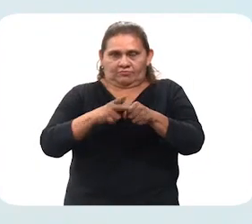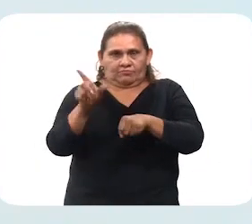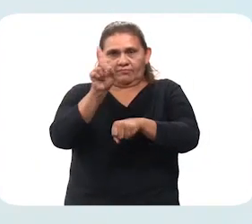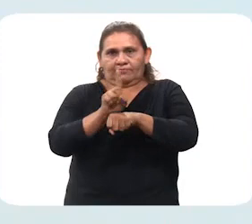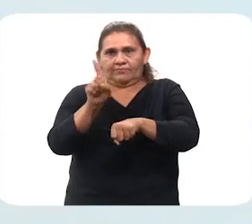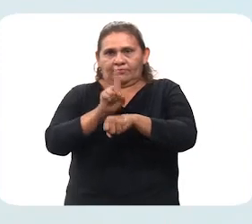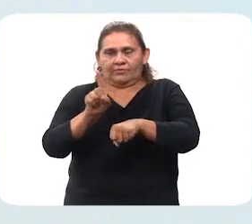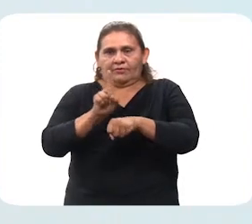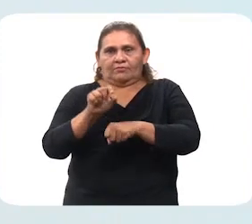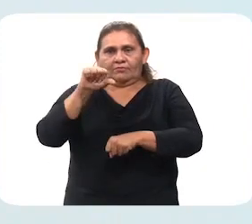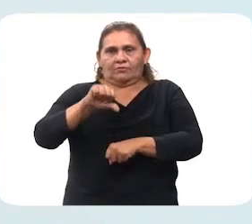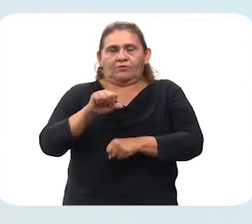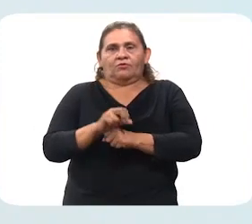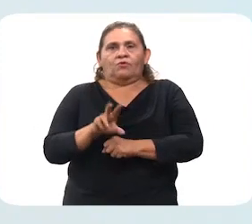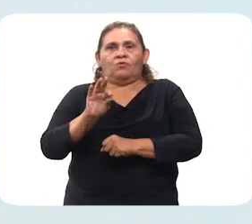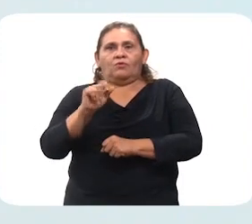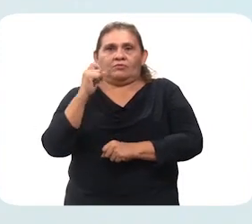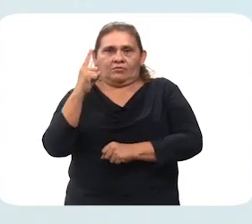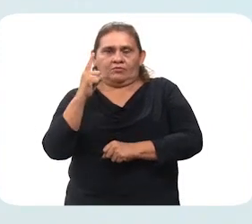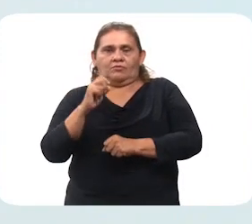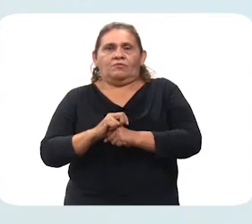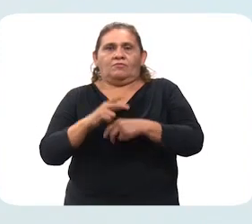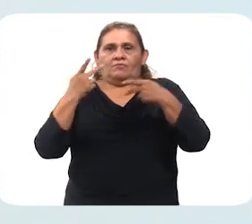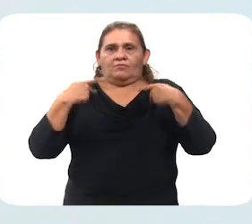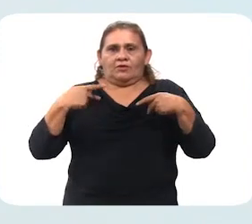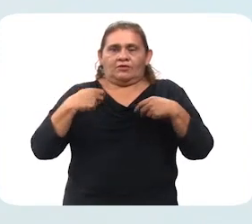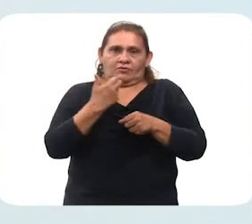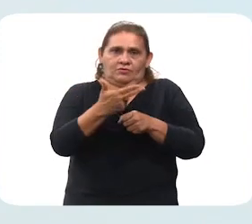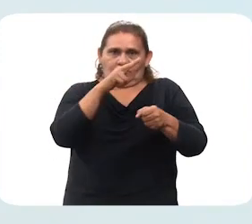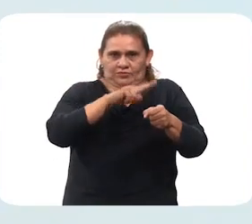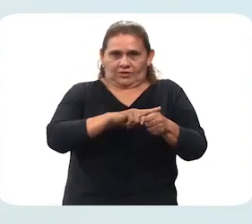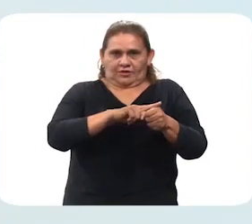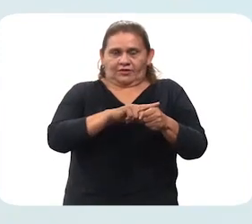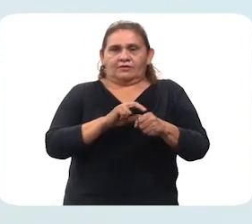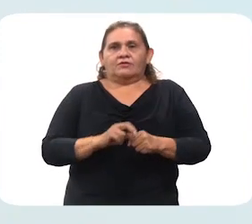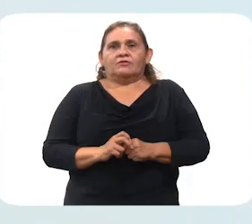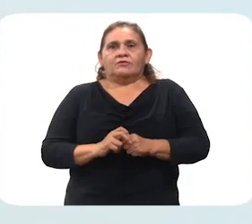diarios. El día de hoy tenemos 41 pacientes en hospitales públicos.